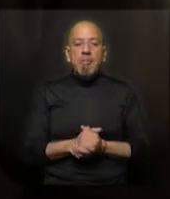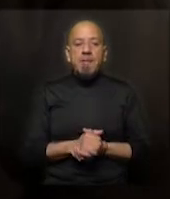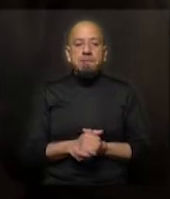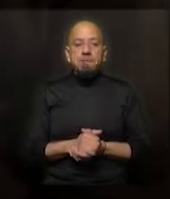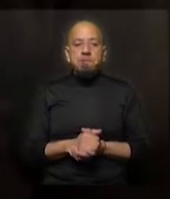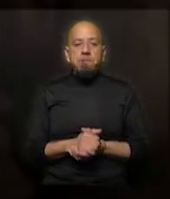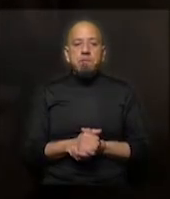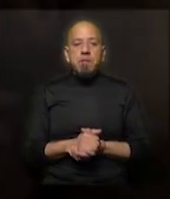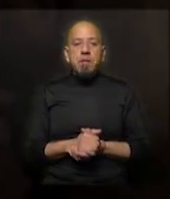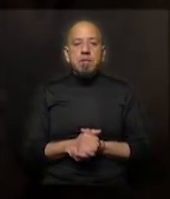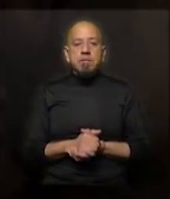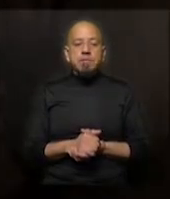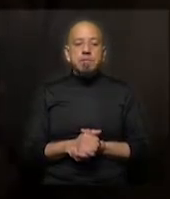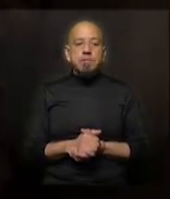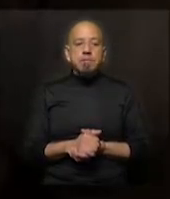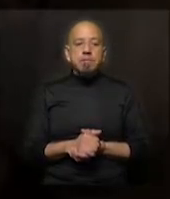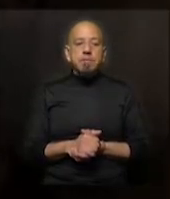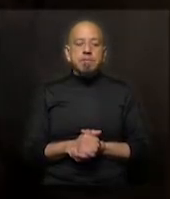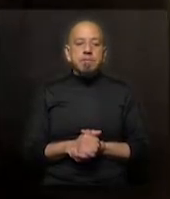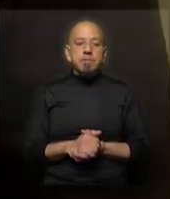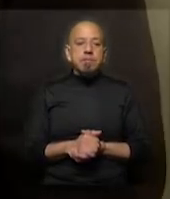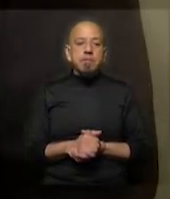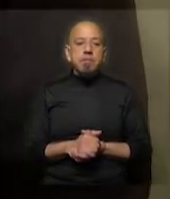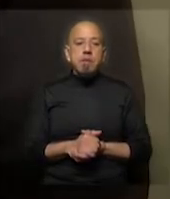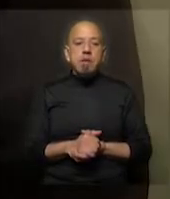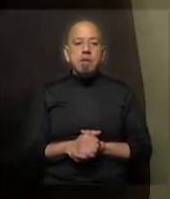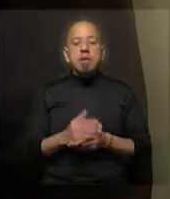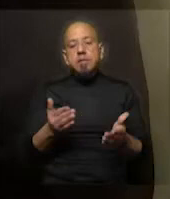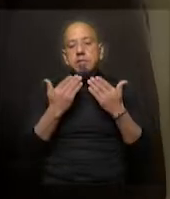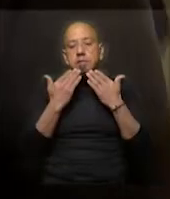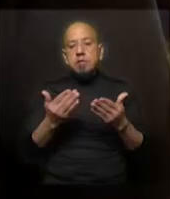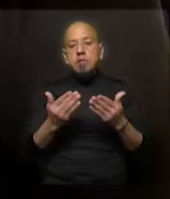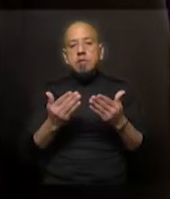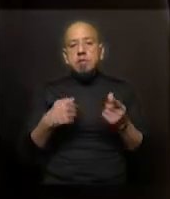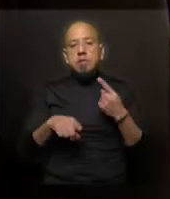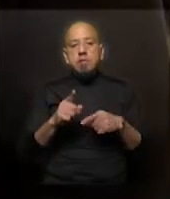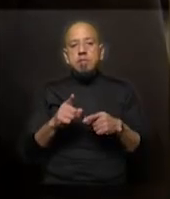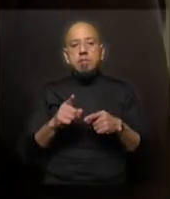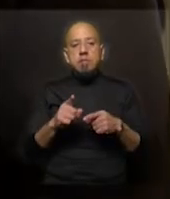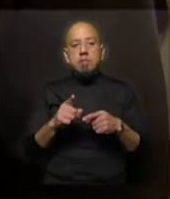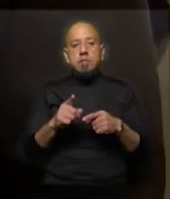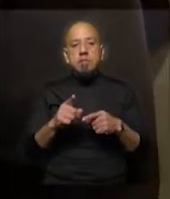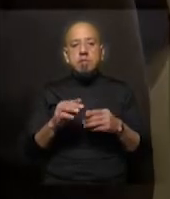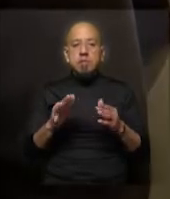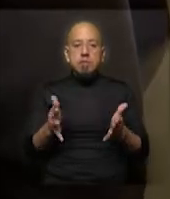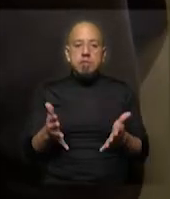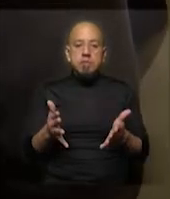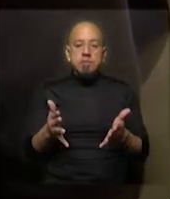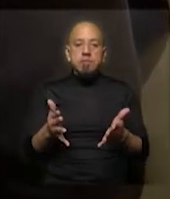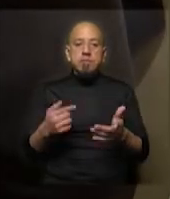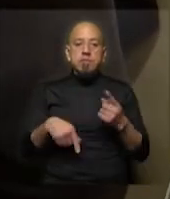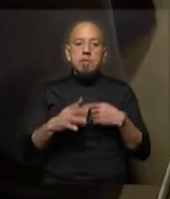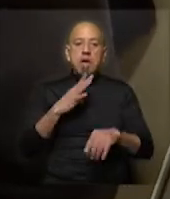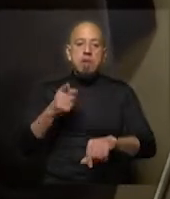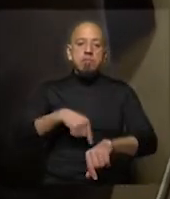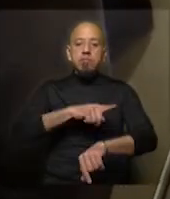digamos un buen medidor también totalmente como de cómo va la cosa Bueno muchísimas gracias vamos a dejar que por lo que nos contaste tenés varias